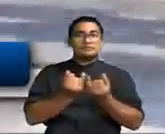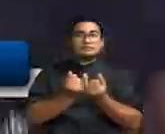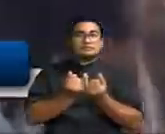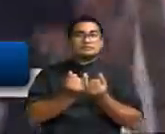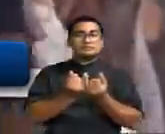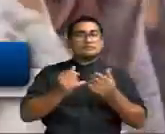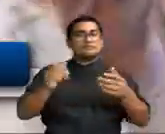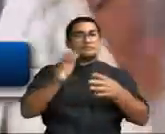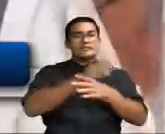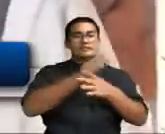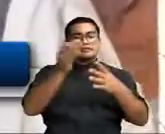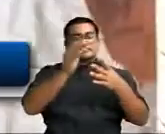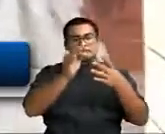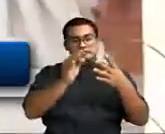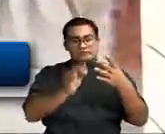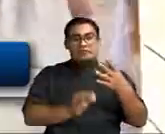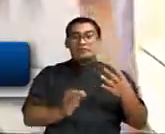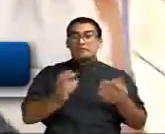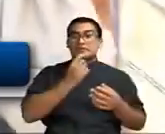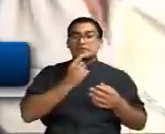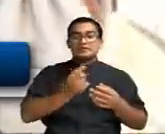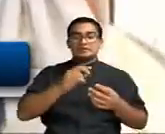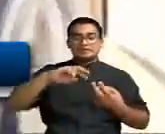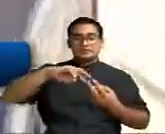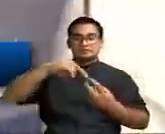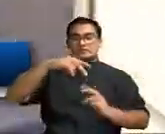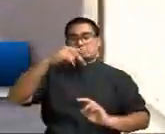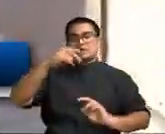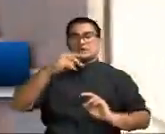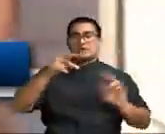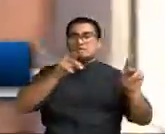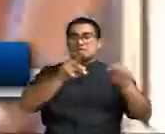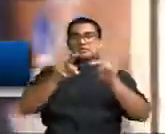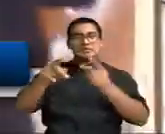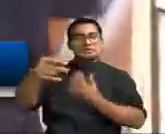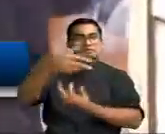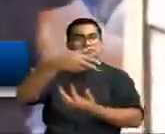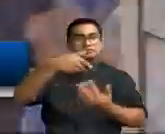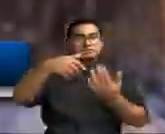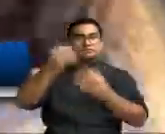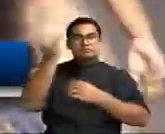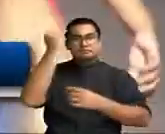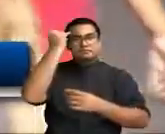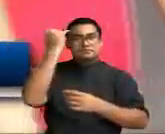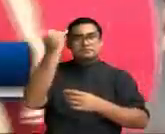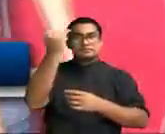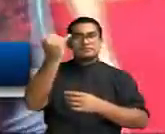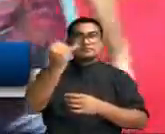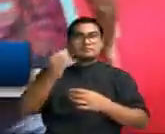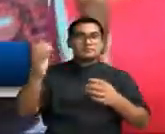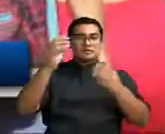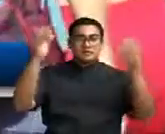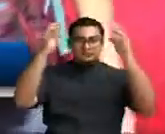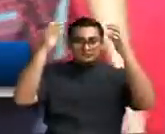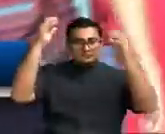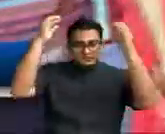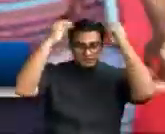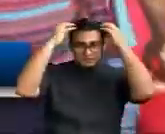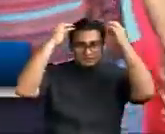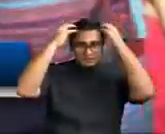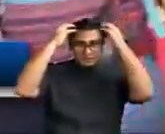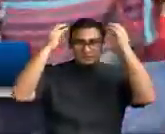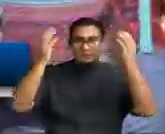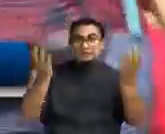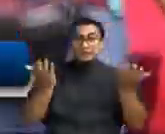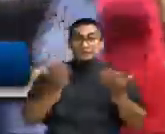de factores, tanto genéticos como ambientales, biológicos, neurológicos, químicos, tienen que ver la química cerebral,